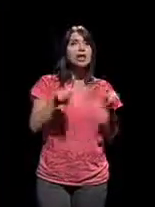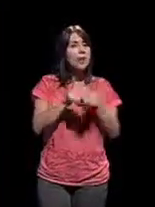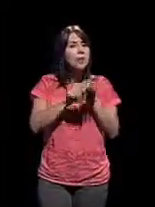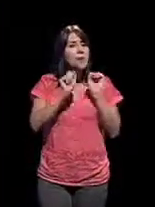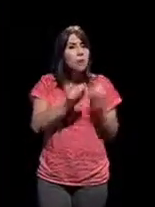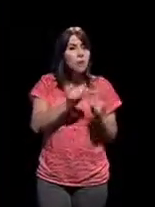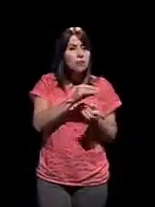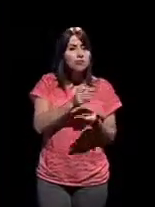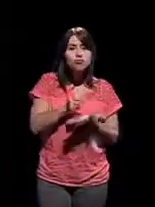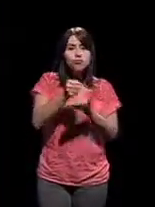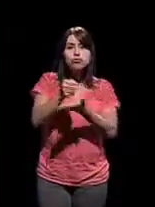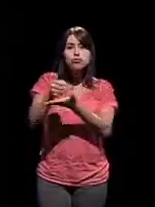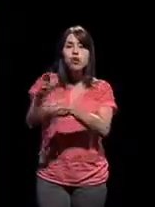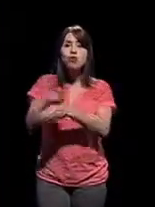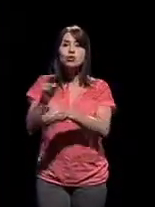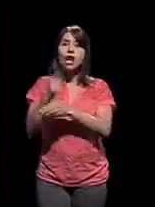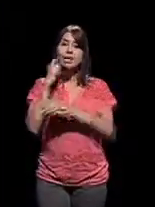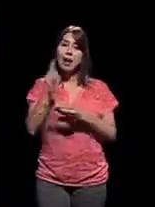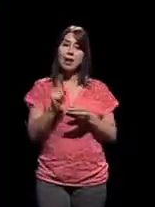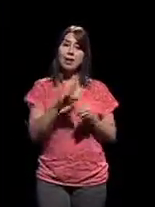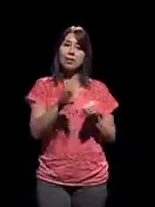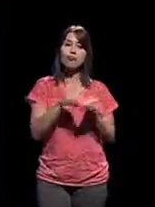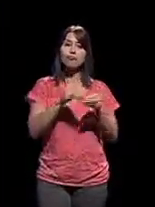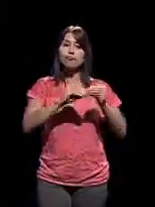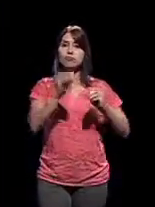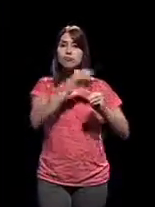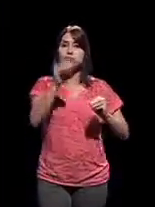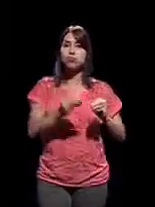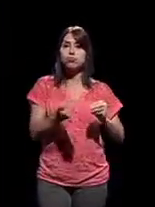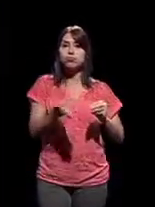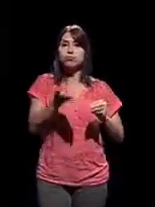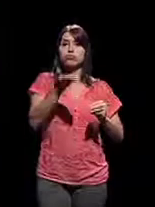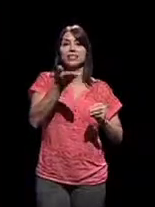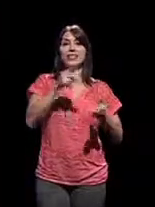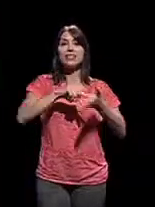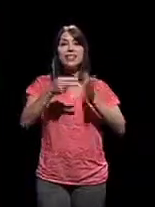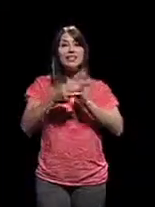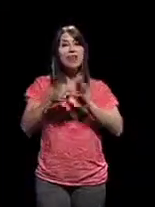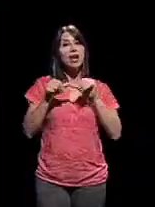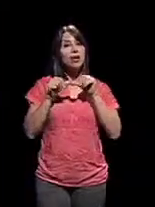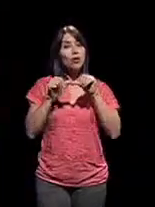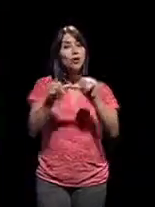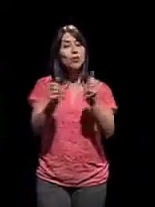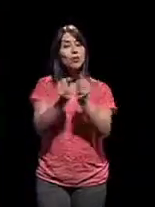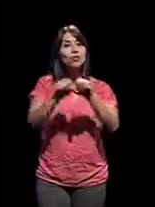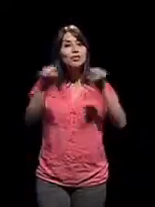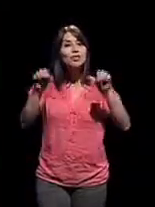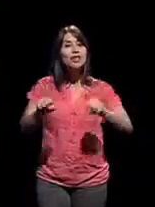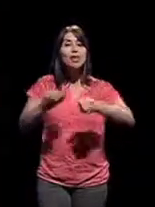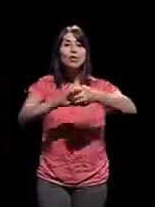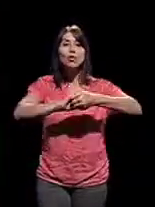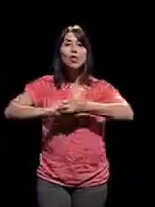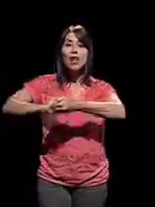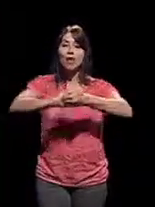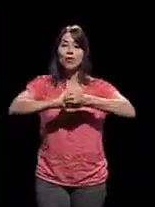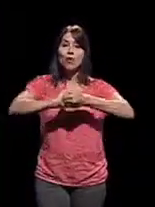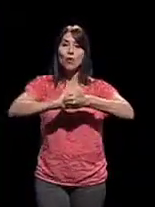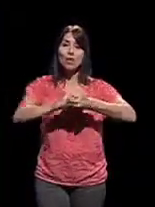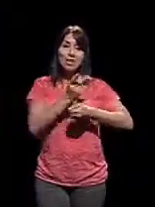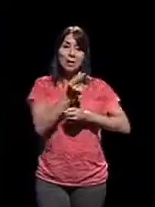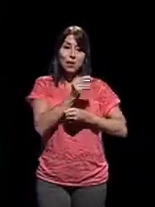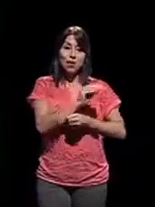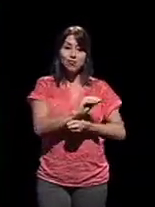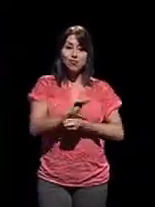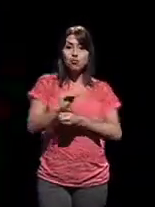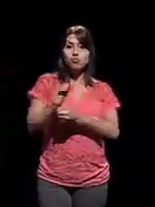cosas rentables que puedan hacer crecer ese fondo, ¿verdad? Eso sería de una u otra manera continuar con un sistema solidario que aporte al sistema de